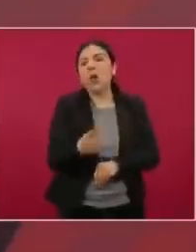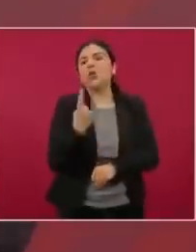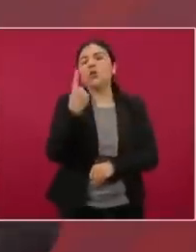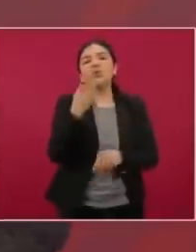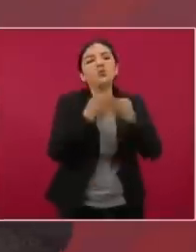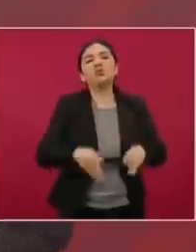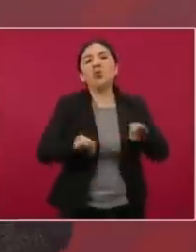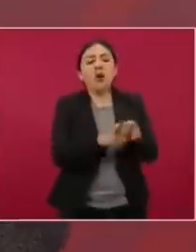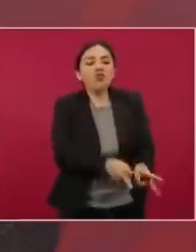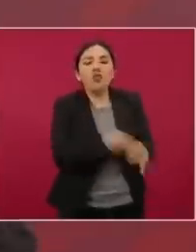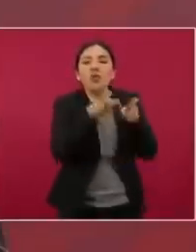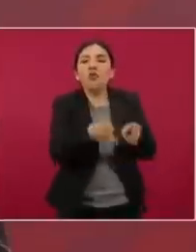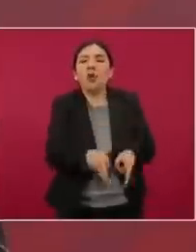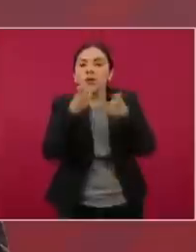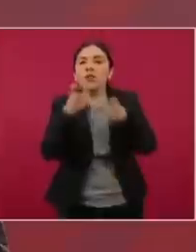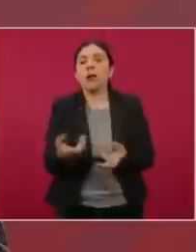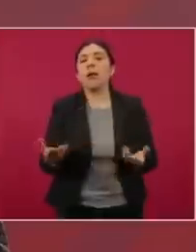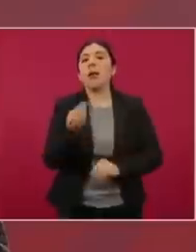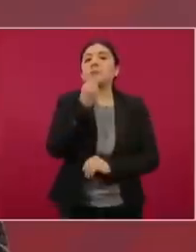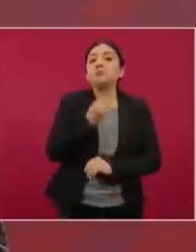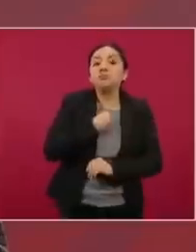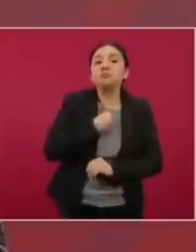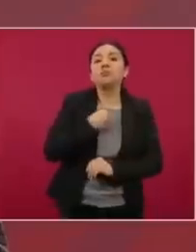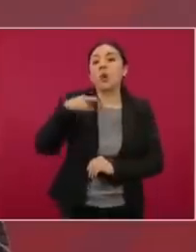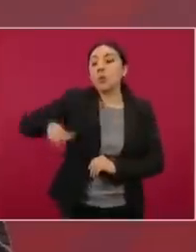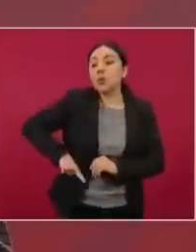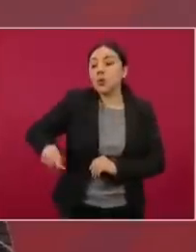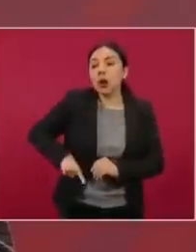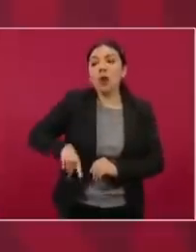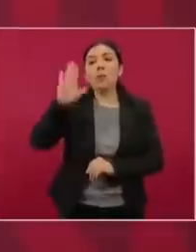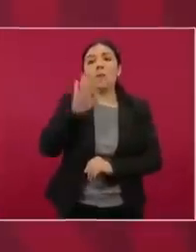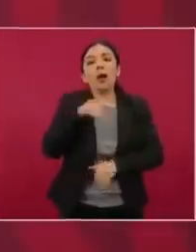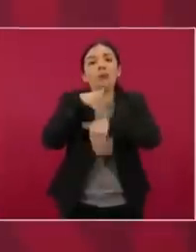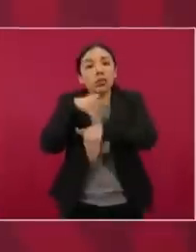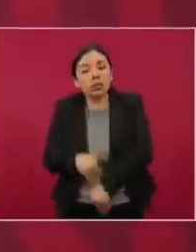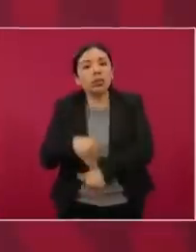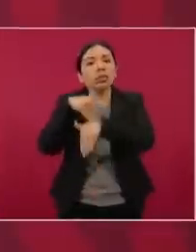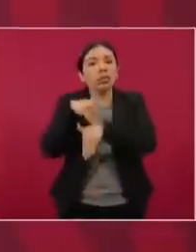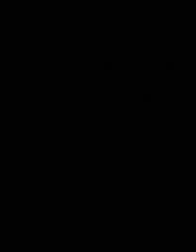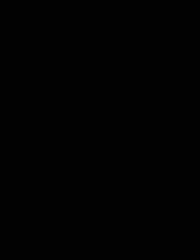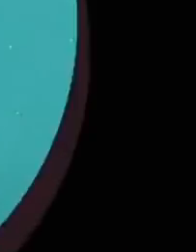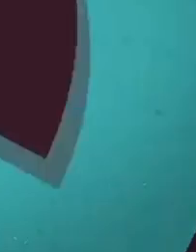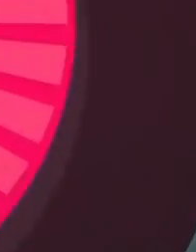para someter al gobierno de México.